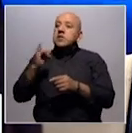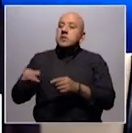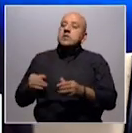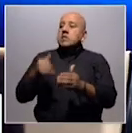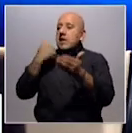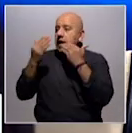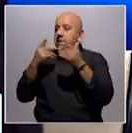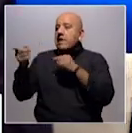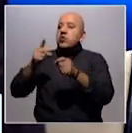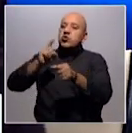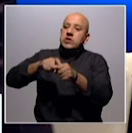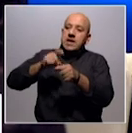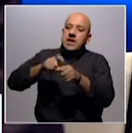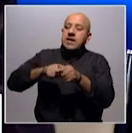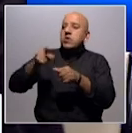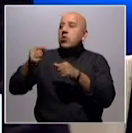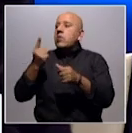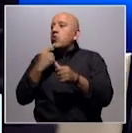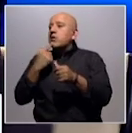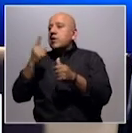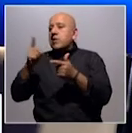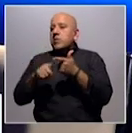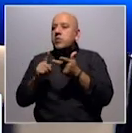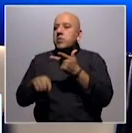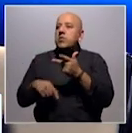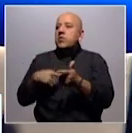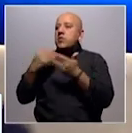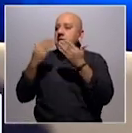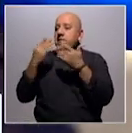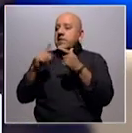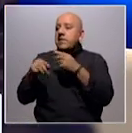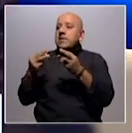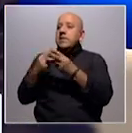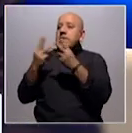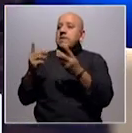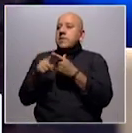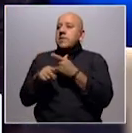oa los sindicatos oa los políticos no no le habla el ciudadano